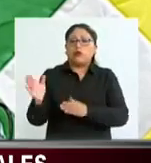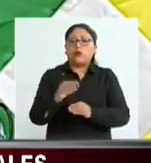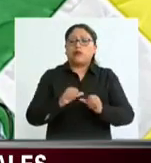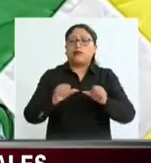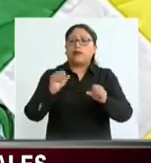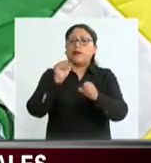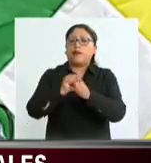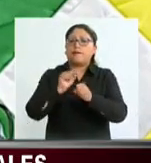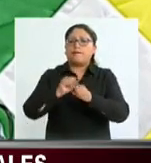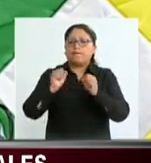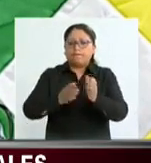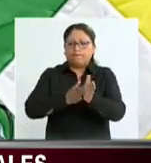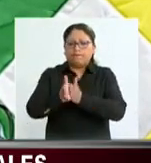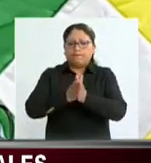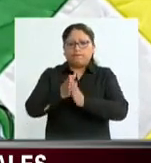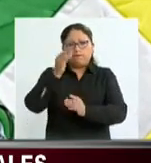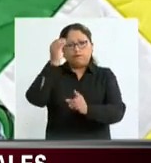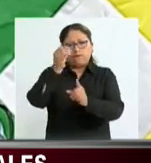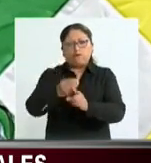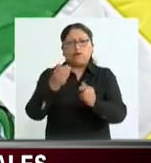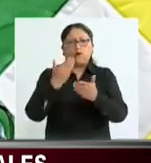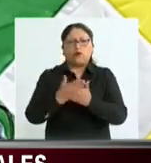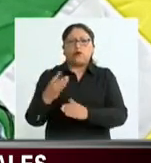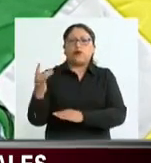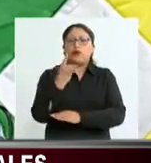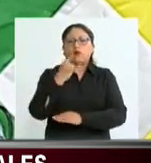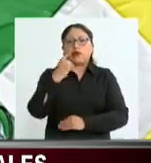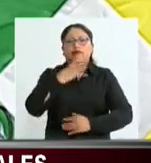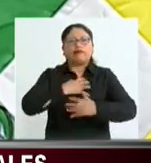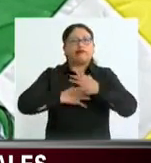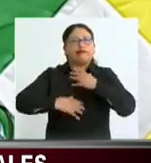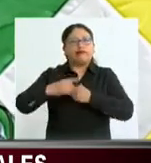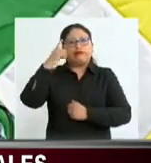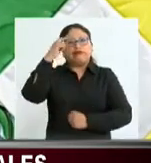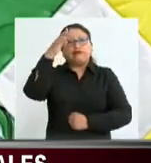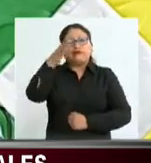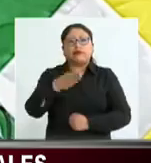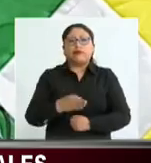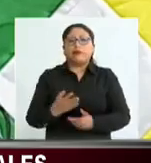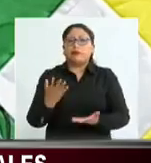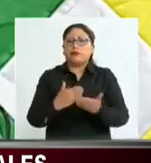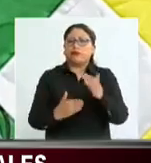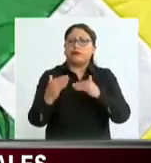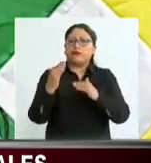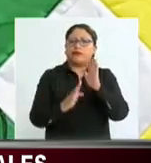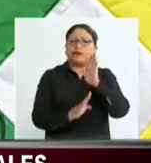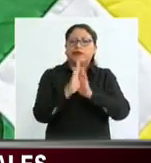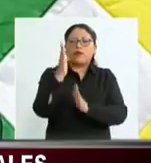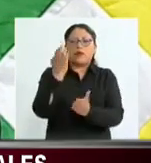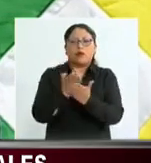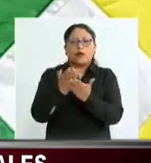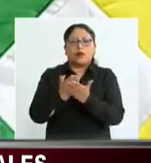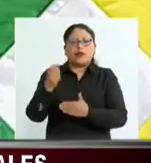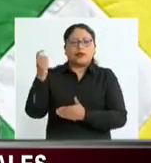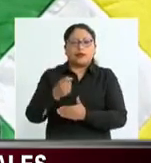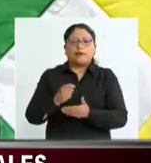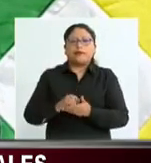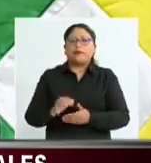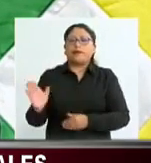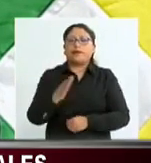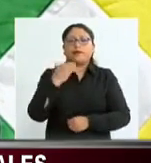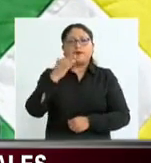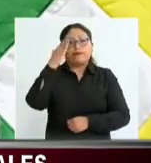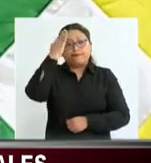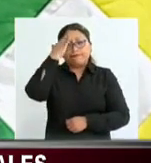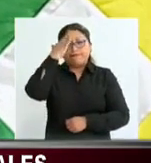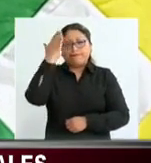con optimismo por esa Bolivia con la que soñamos, reconstruyendo nuestra economía. Ellos saben que